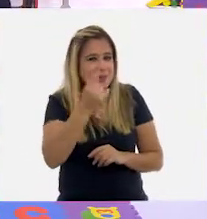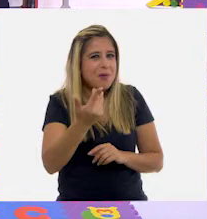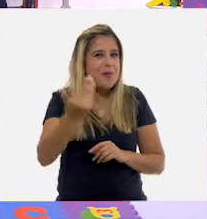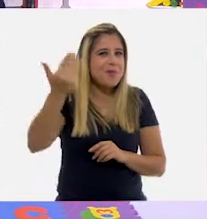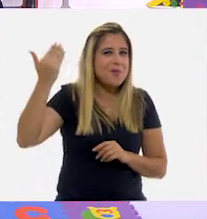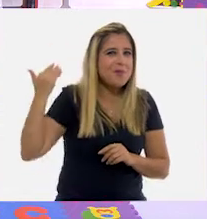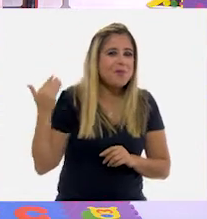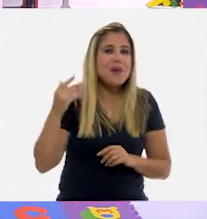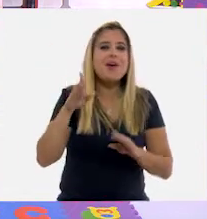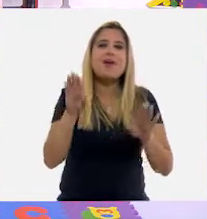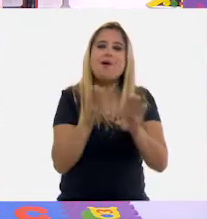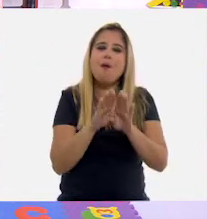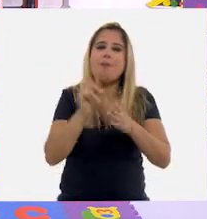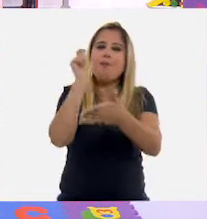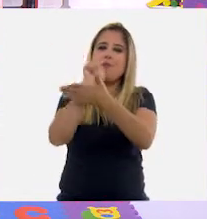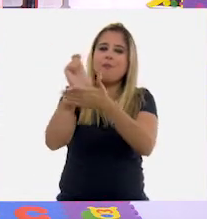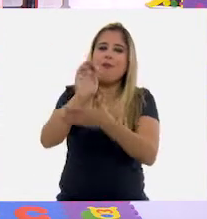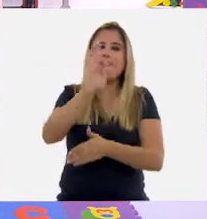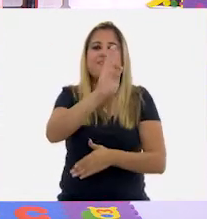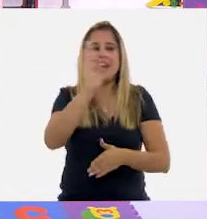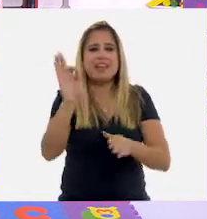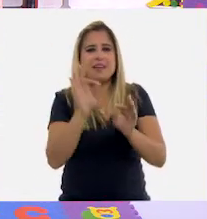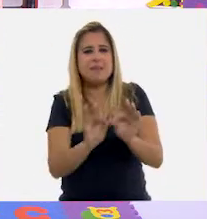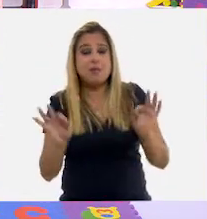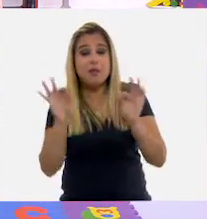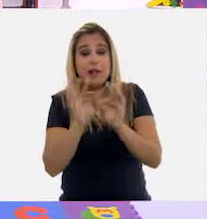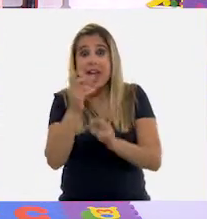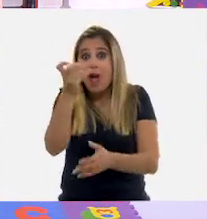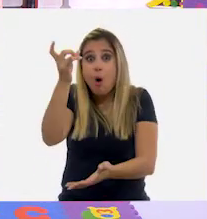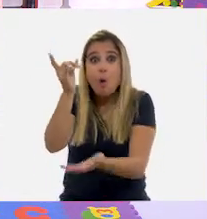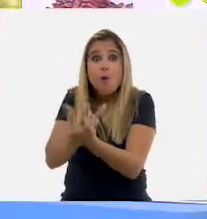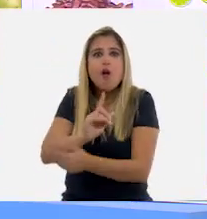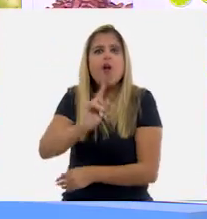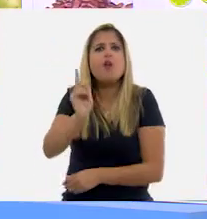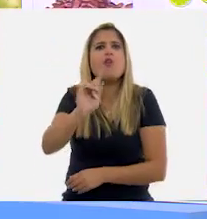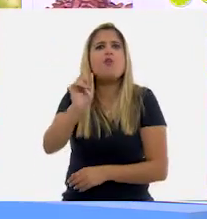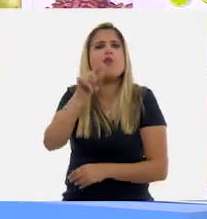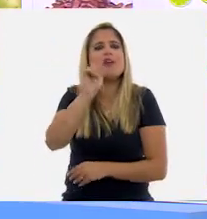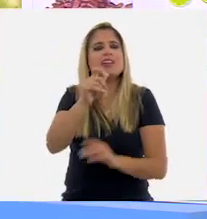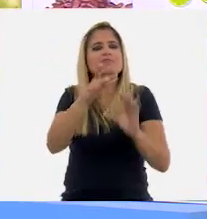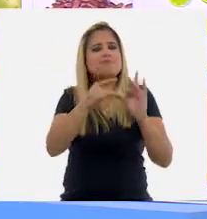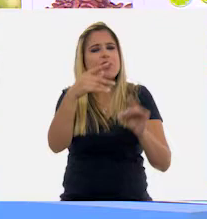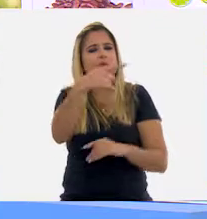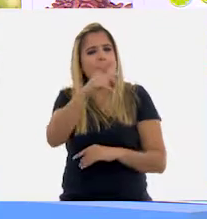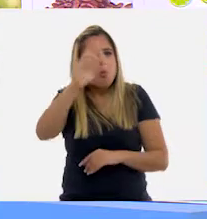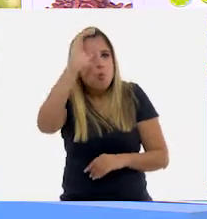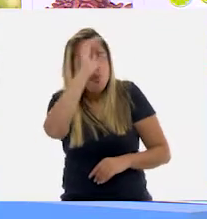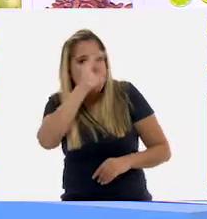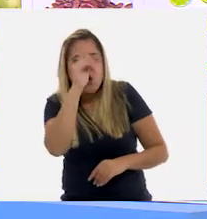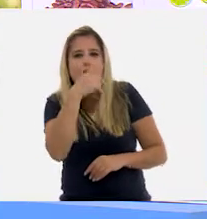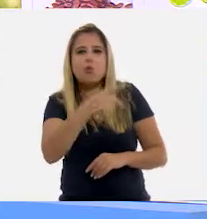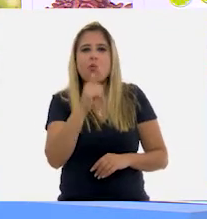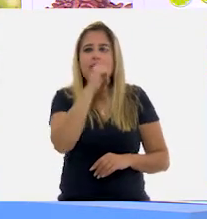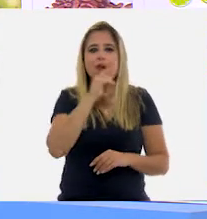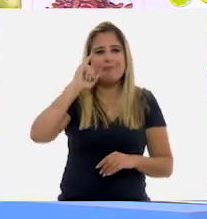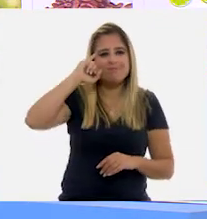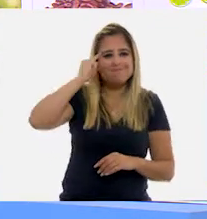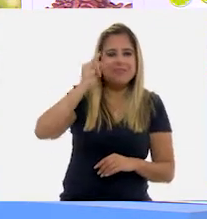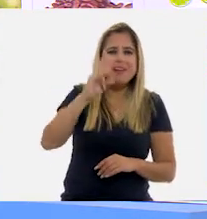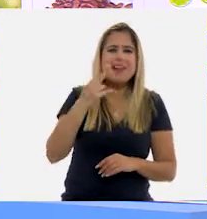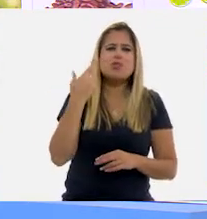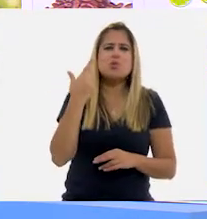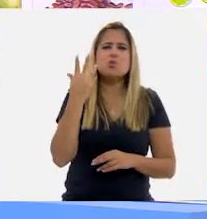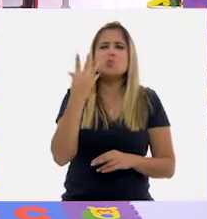enseñaba cómo podíamos anotar fechas importantes. Ajá. Pero no solo eso, nos habló muchísimo de su cultura y de su lengua y de lo bonito que